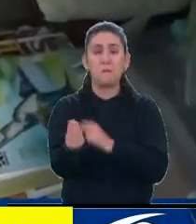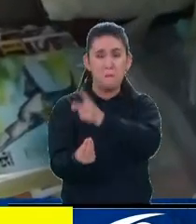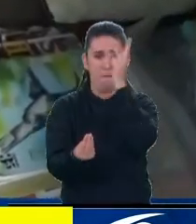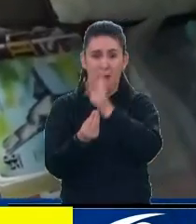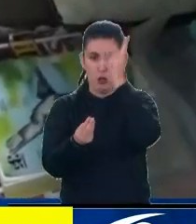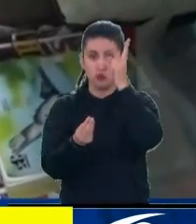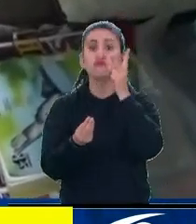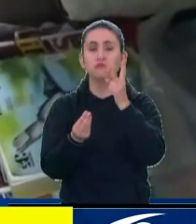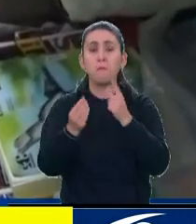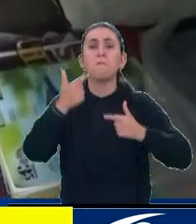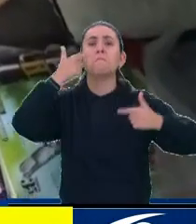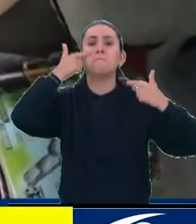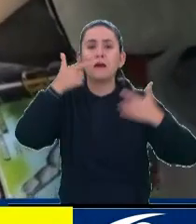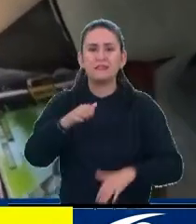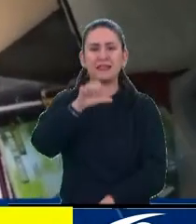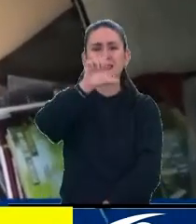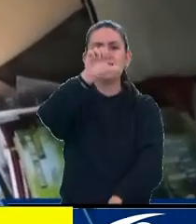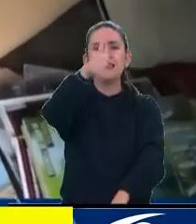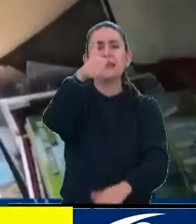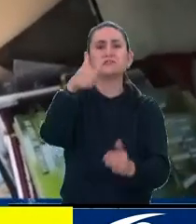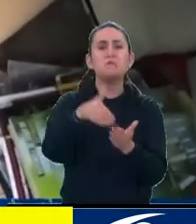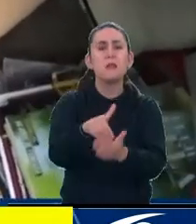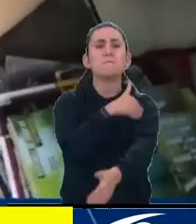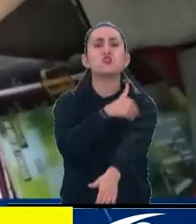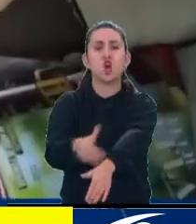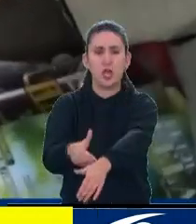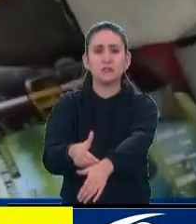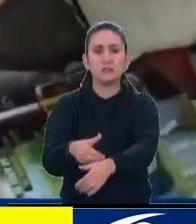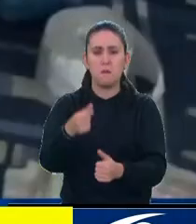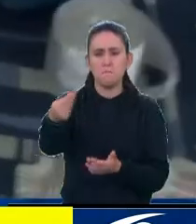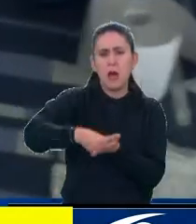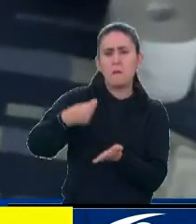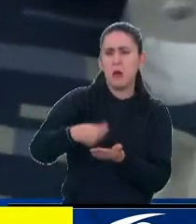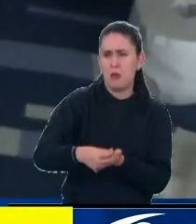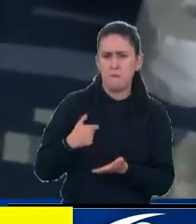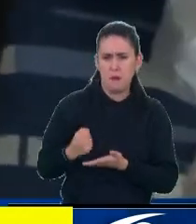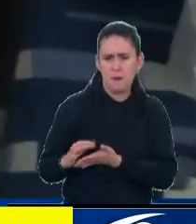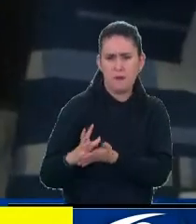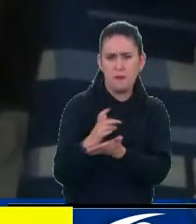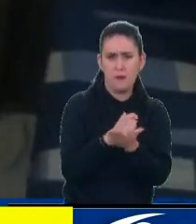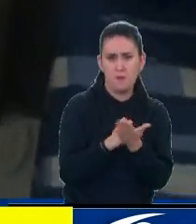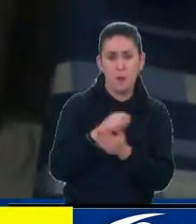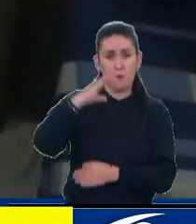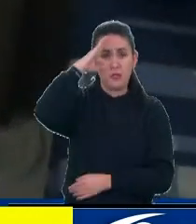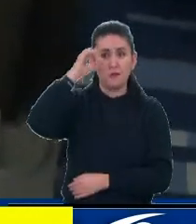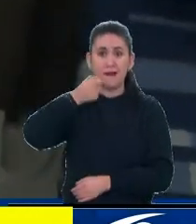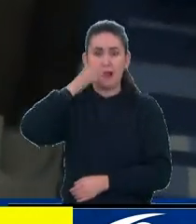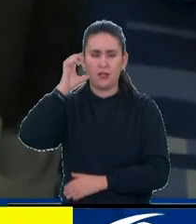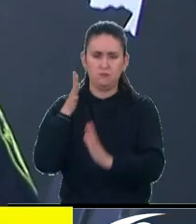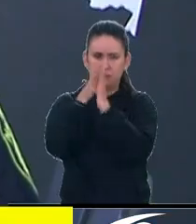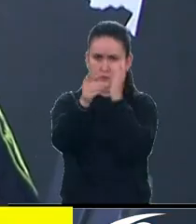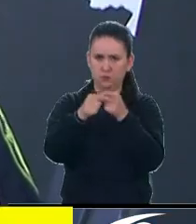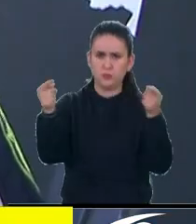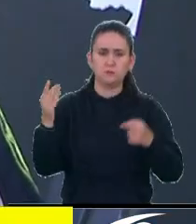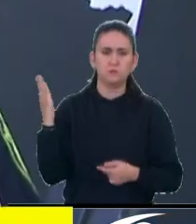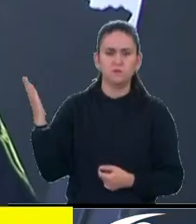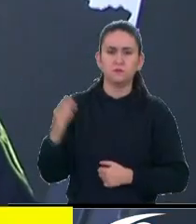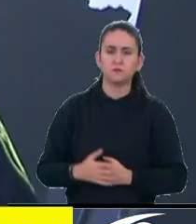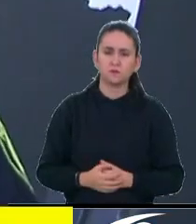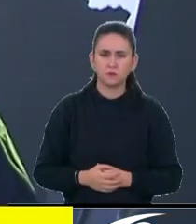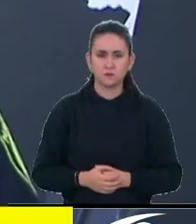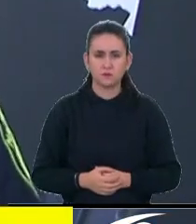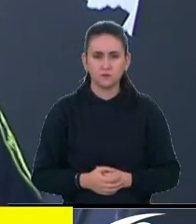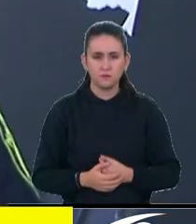hasta 10 millones de pesos diarios por cometer estos delitos la policía de caldas habló sobre el caso hay una